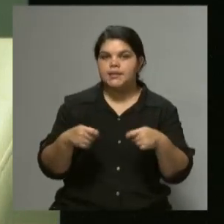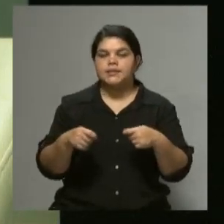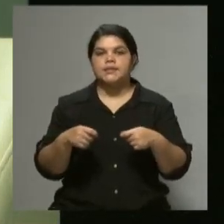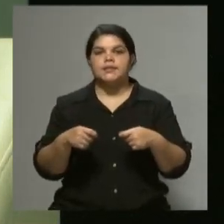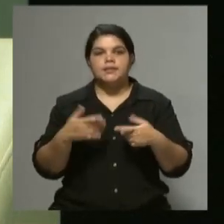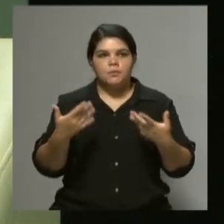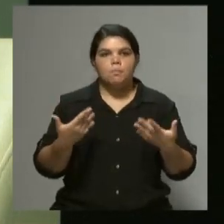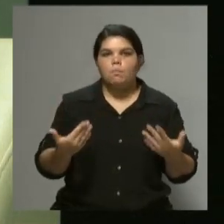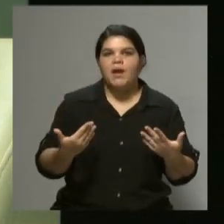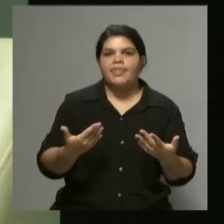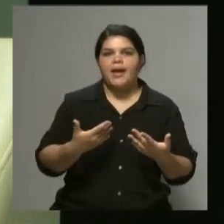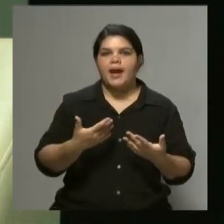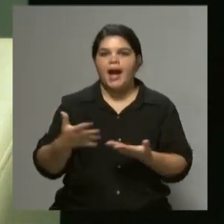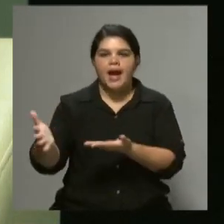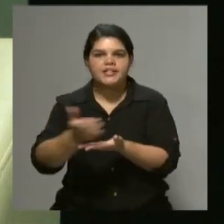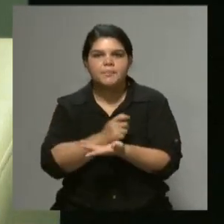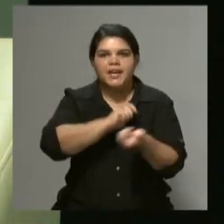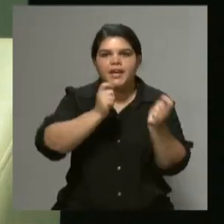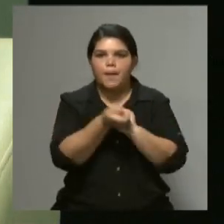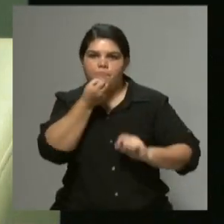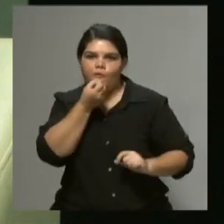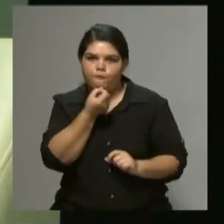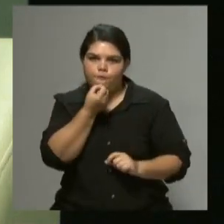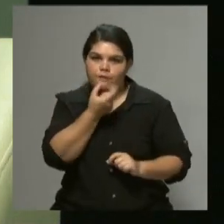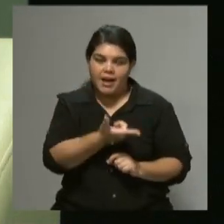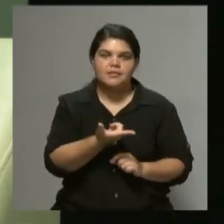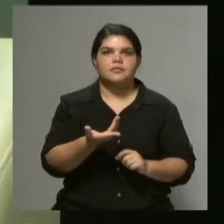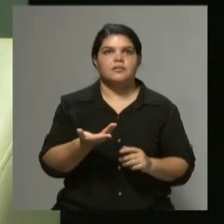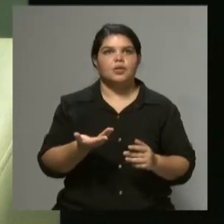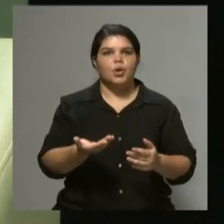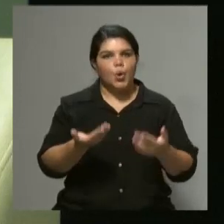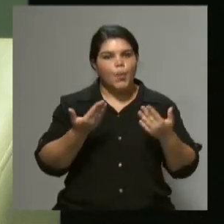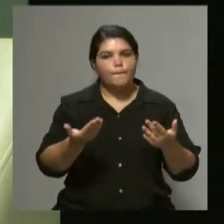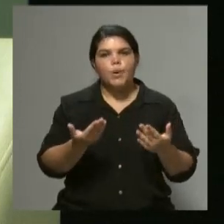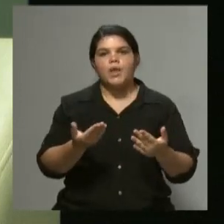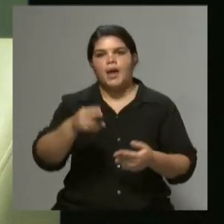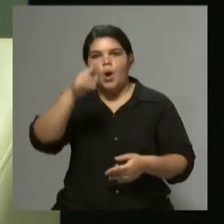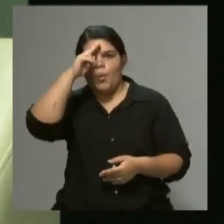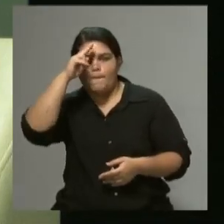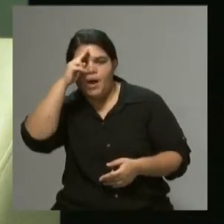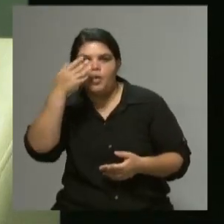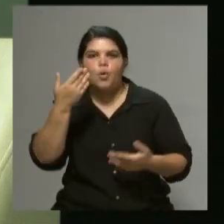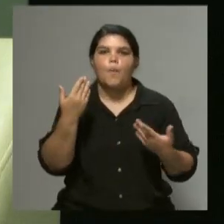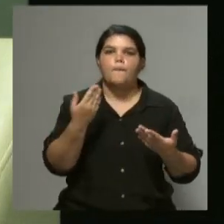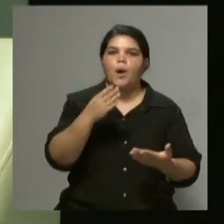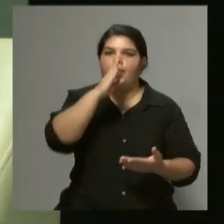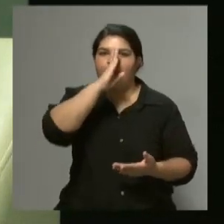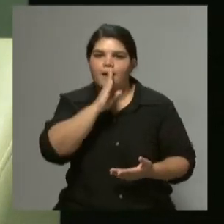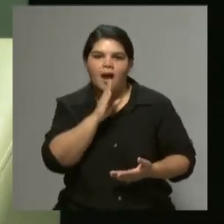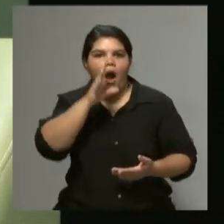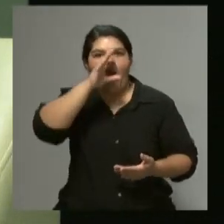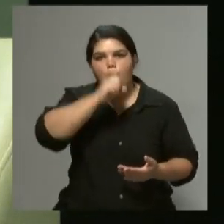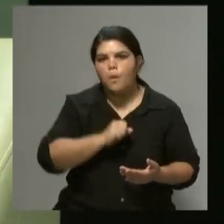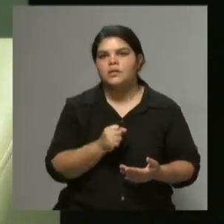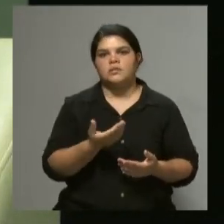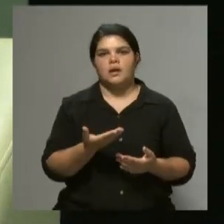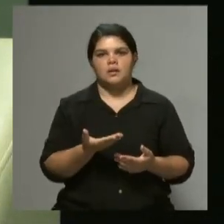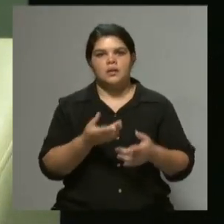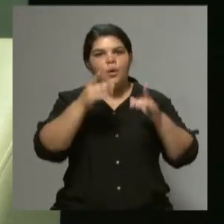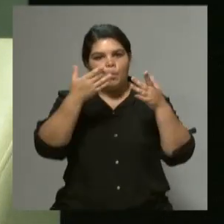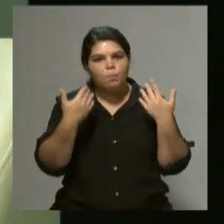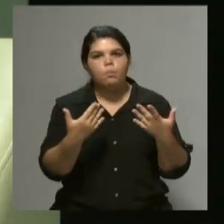permeabilidad, el trabajo bajo presión, la tolerancia a eso, el trabajo en equipo, ¿viste? Todo